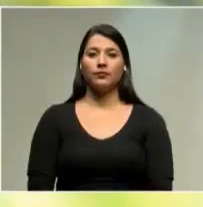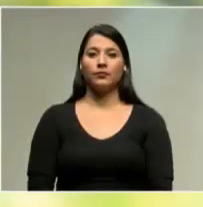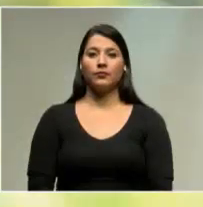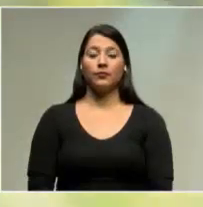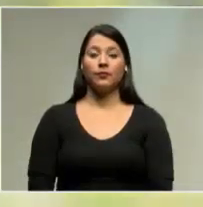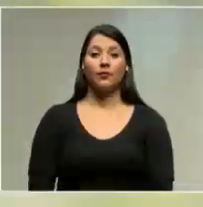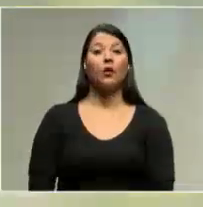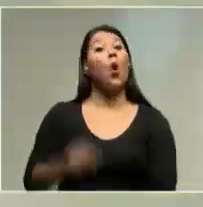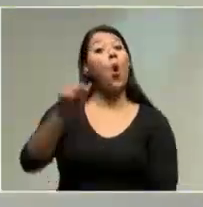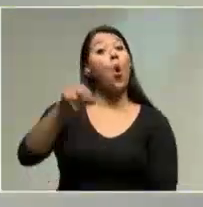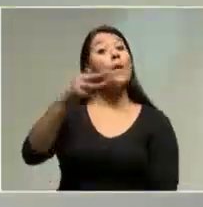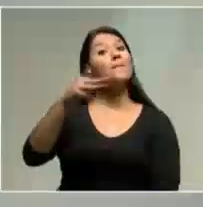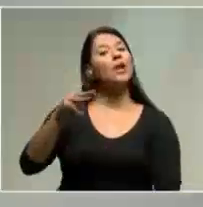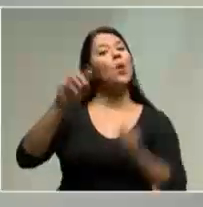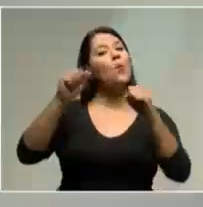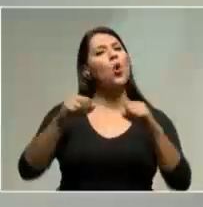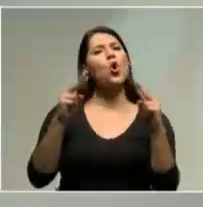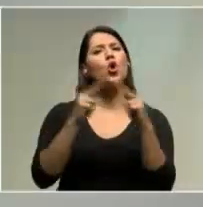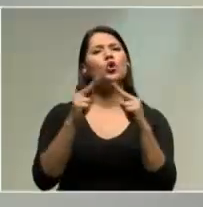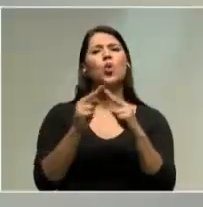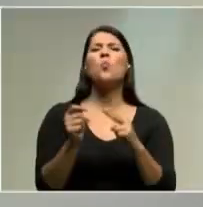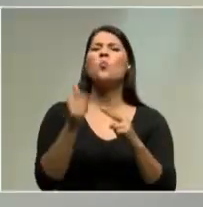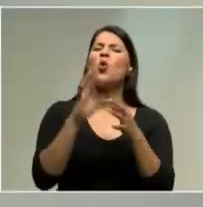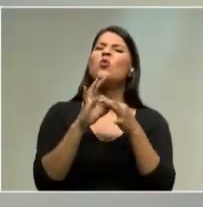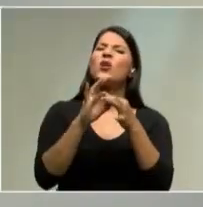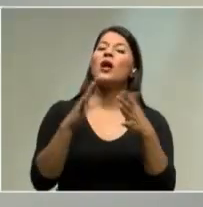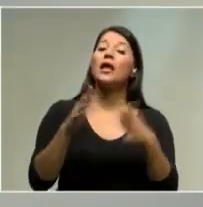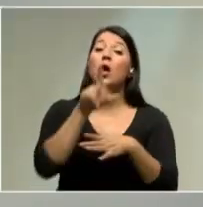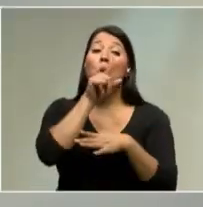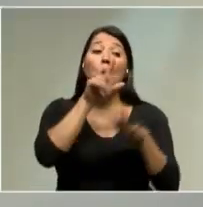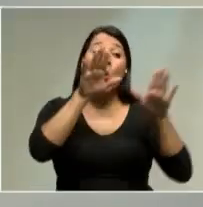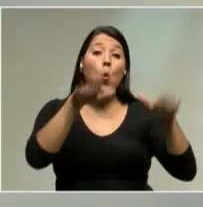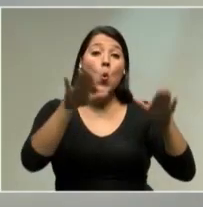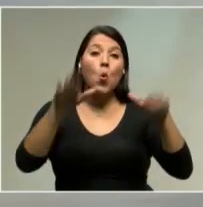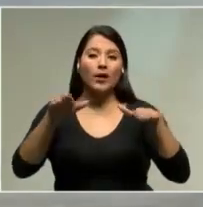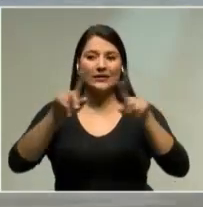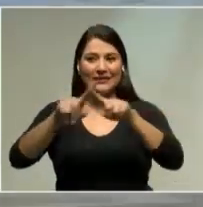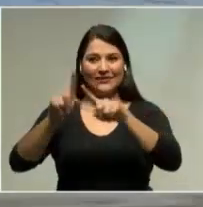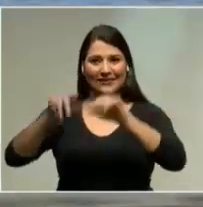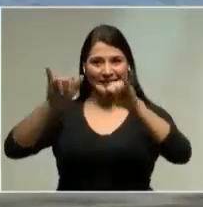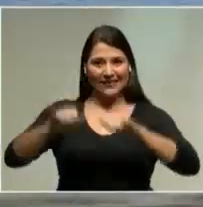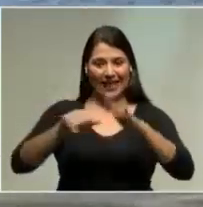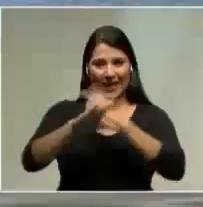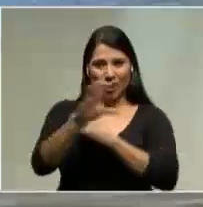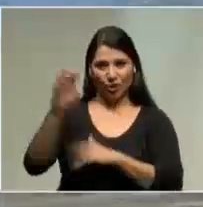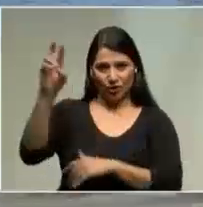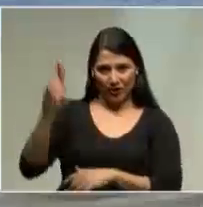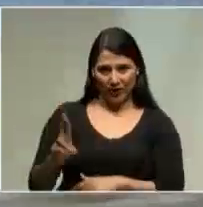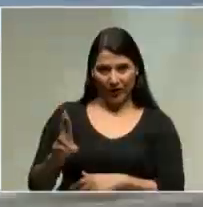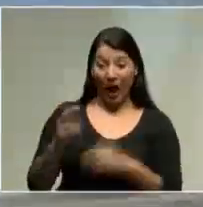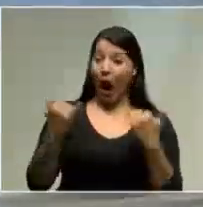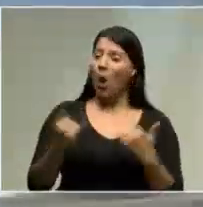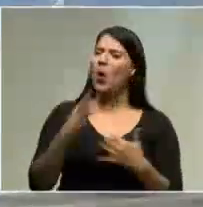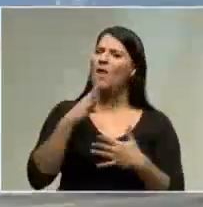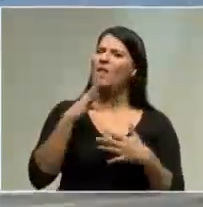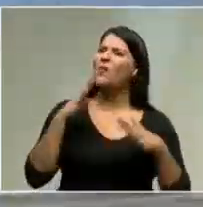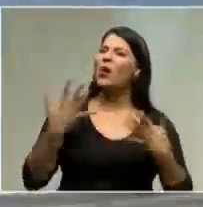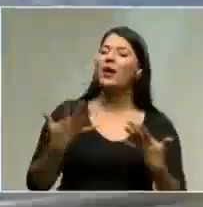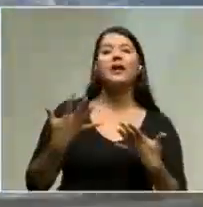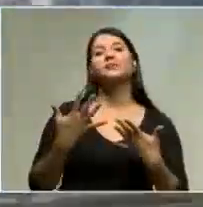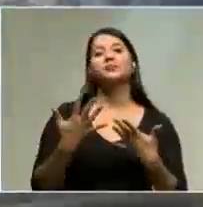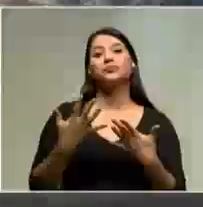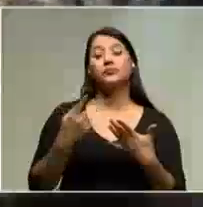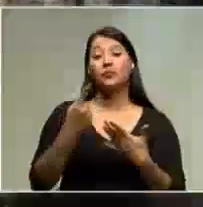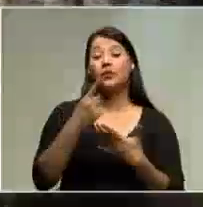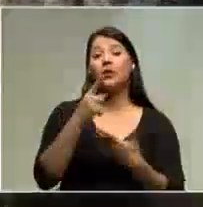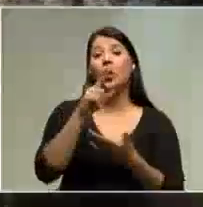Este miércoles conoceremos un poco sobre las especies de aves que habitan Costa Rica. Les hablamos del Nactibus